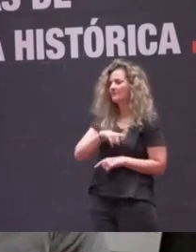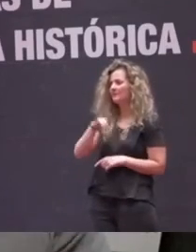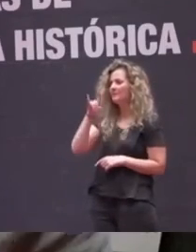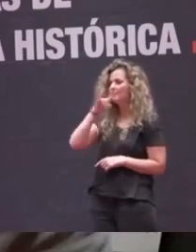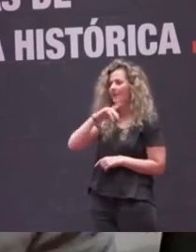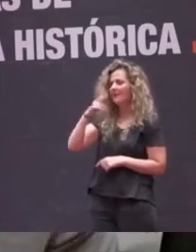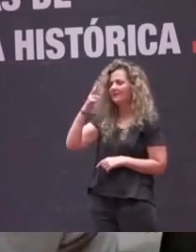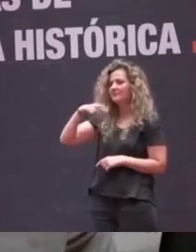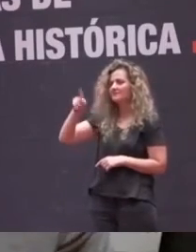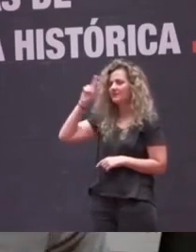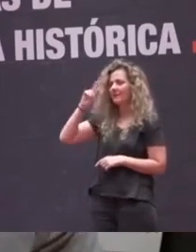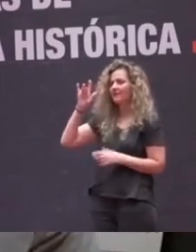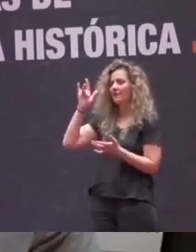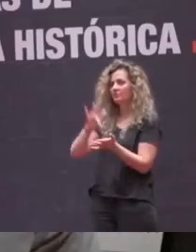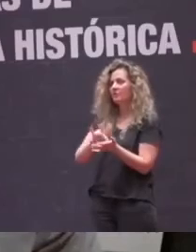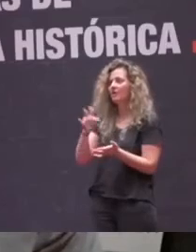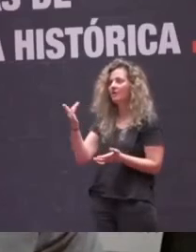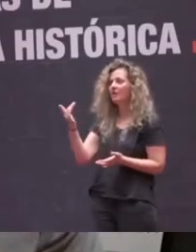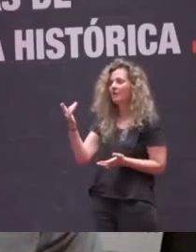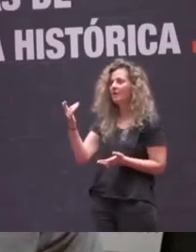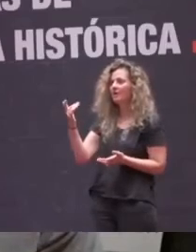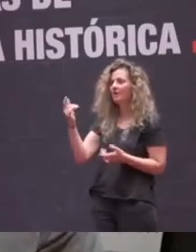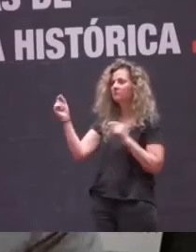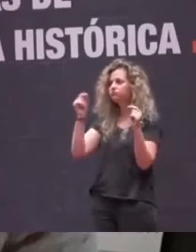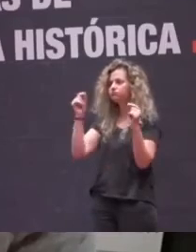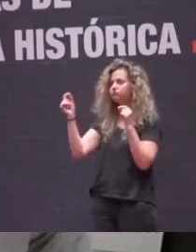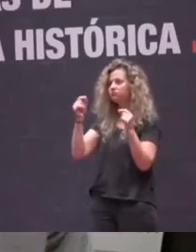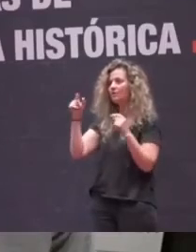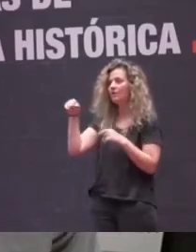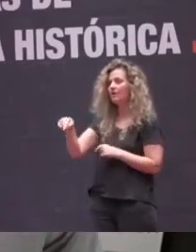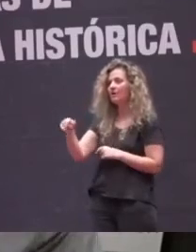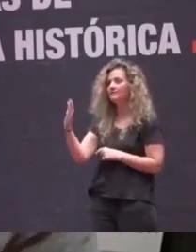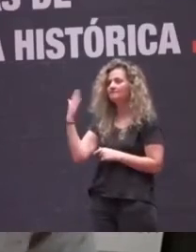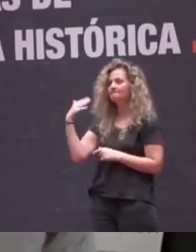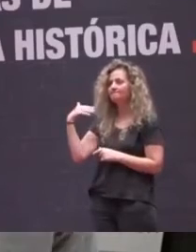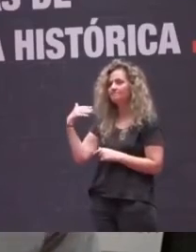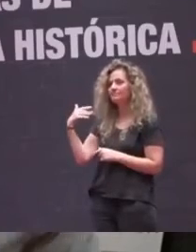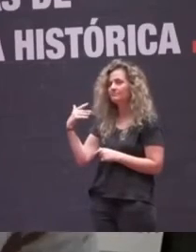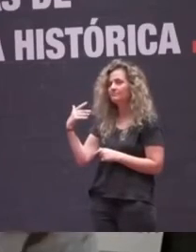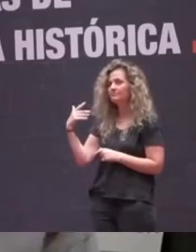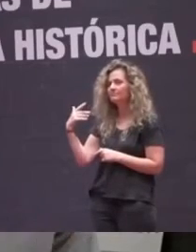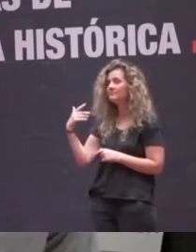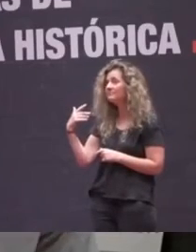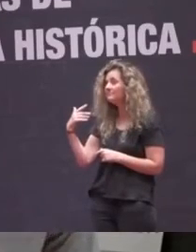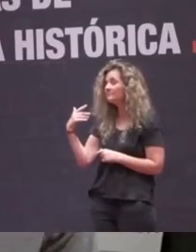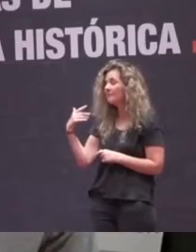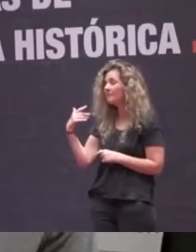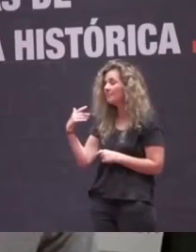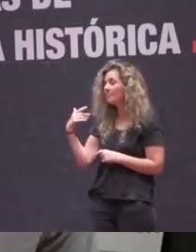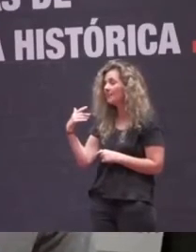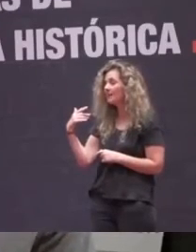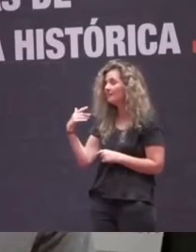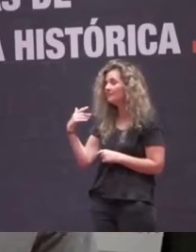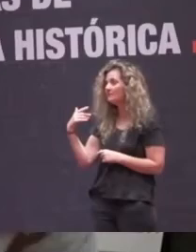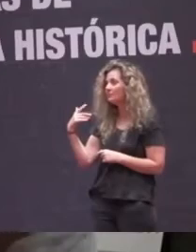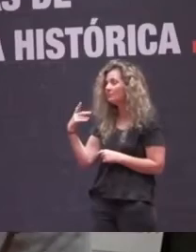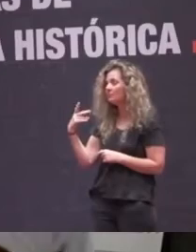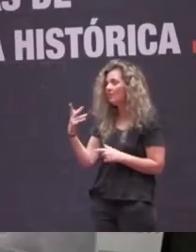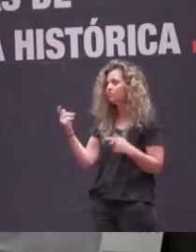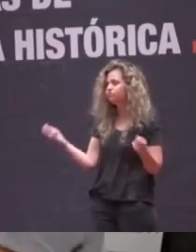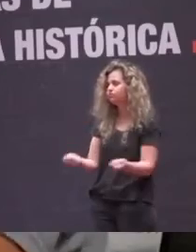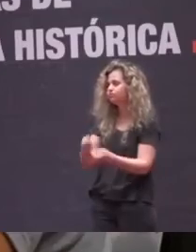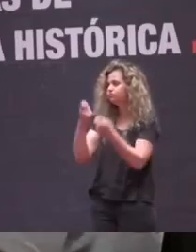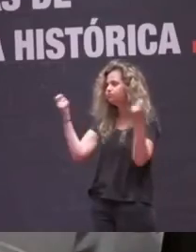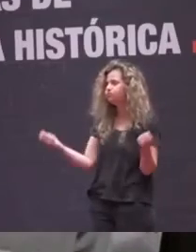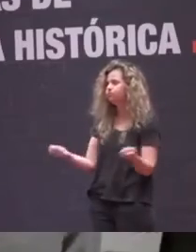pues, que houbera, digamos, tanta tanto boom